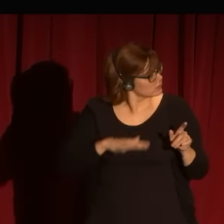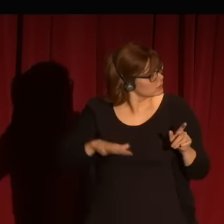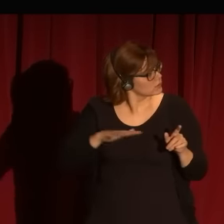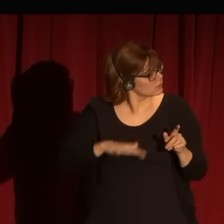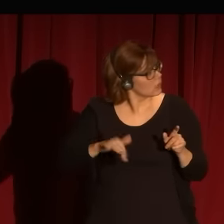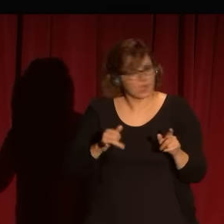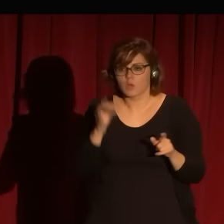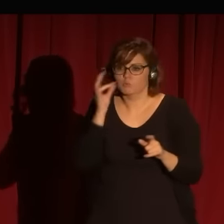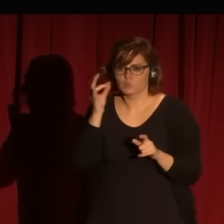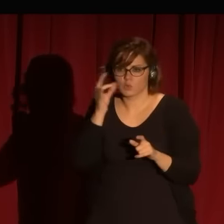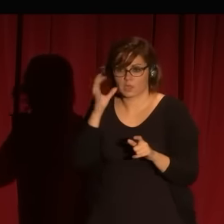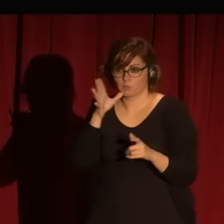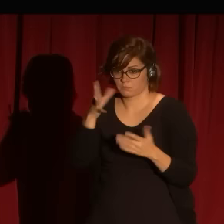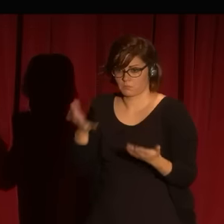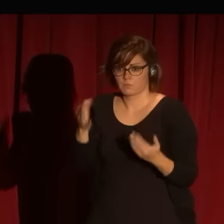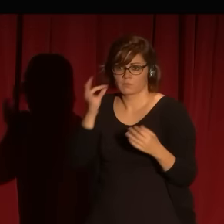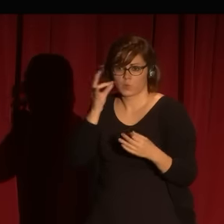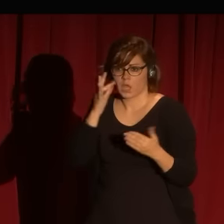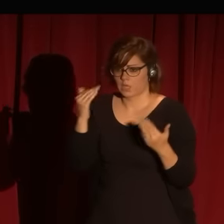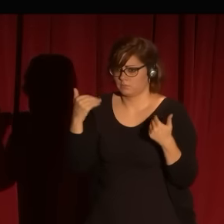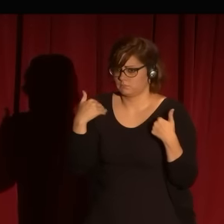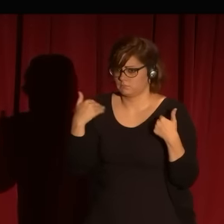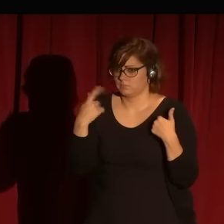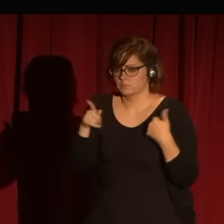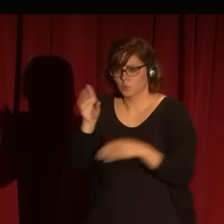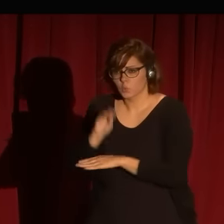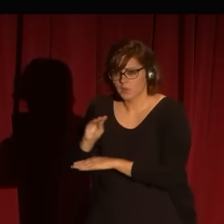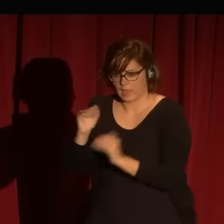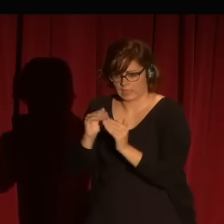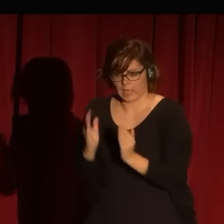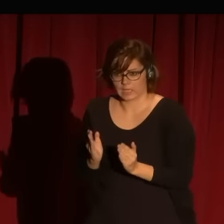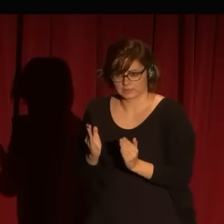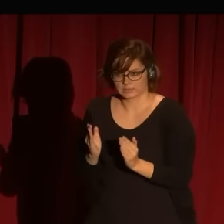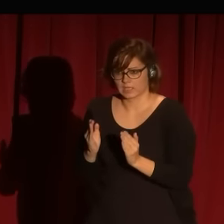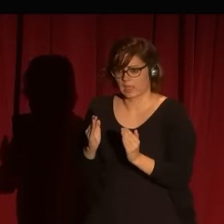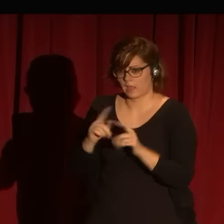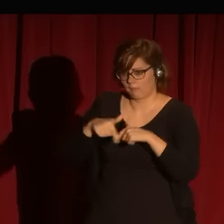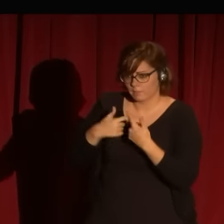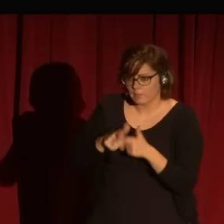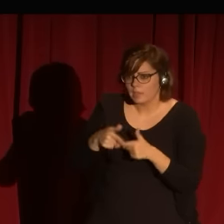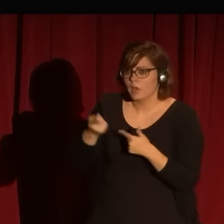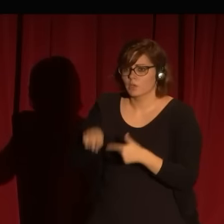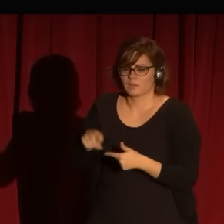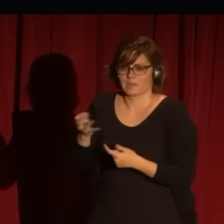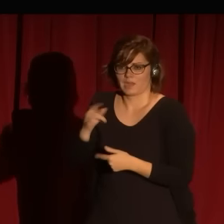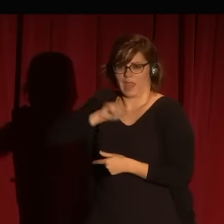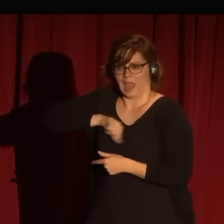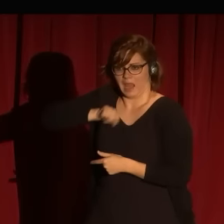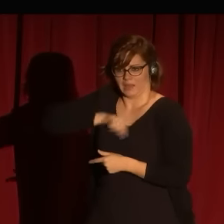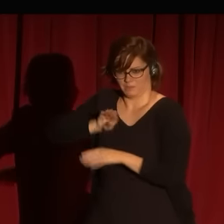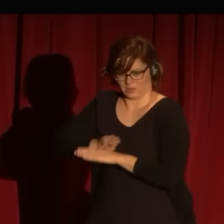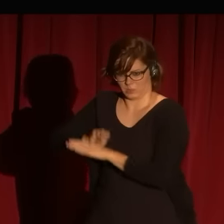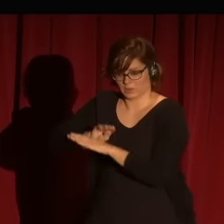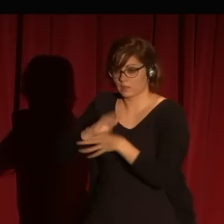es la encargada lo sigue siendo en lugares digamos que más tradicionales de cuidar la casa el hogar la familia pero también el alma No pero sin